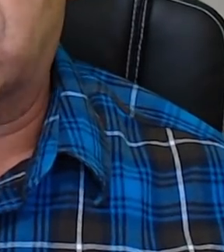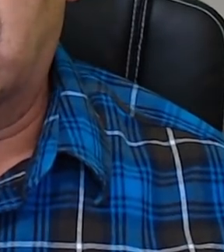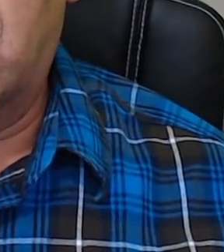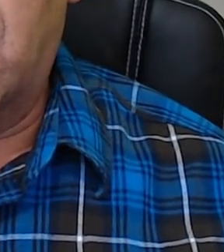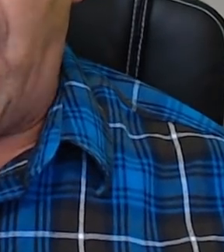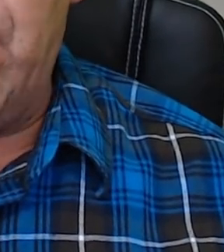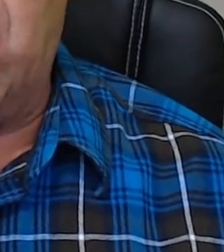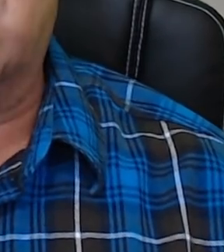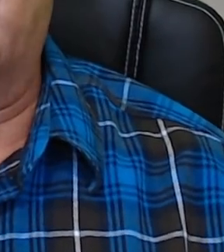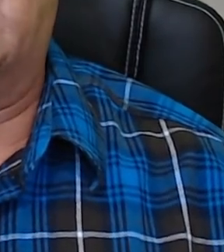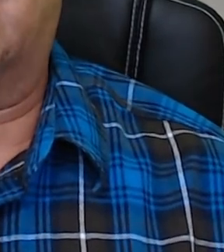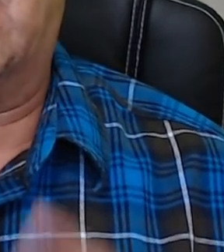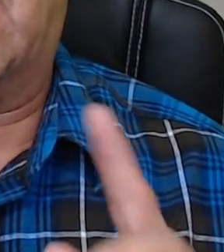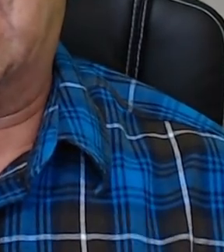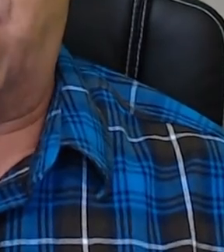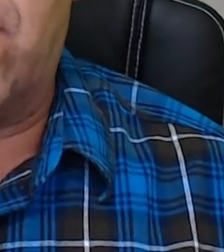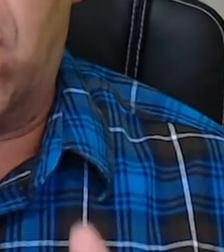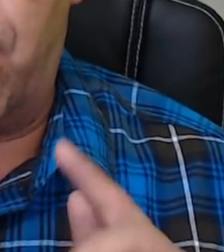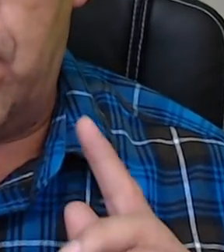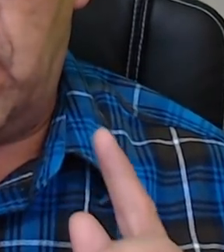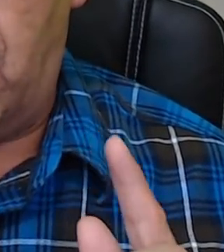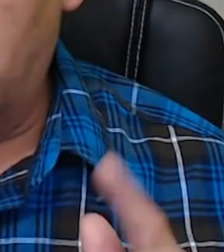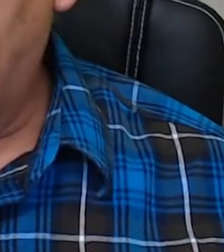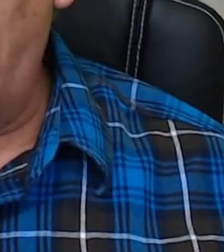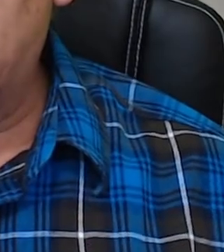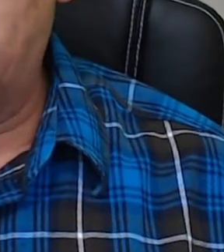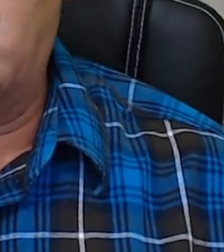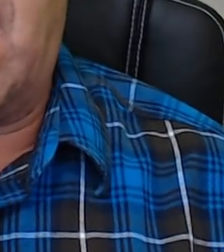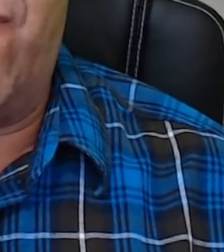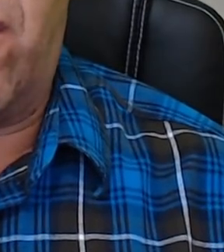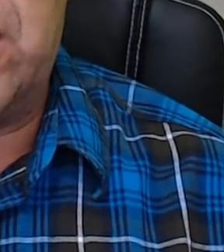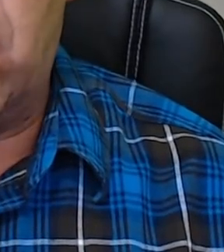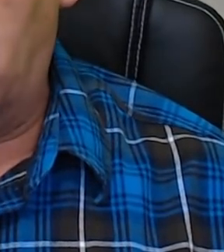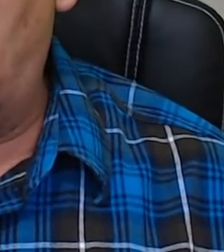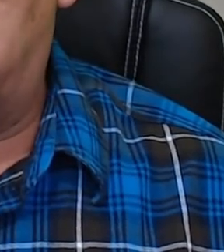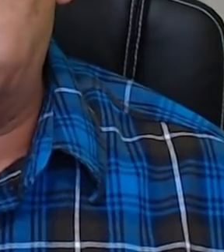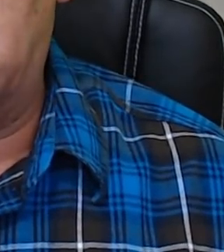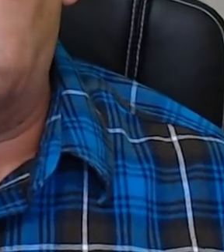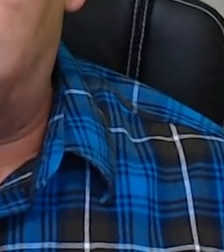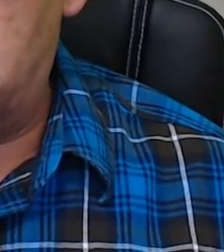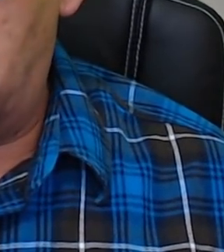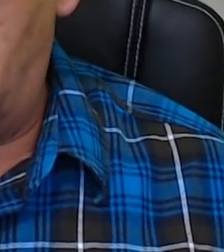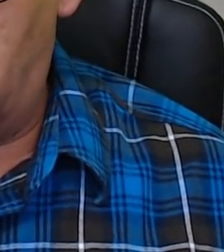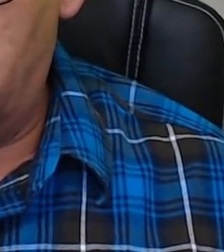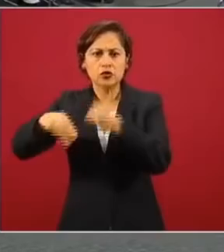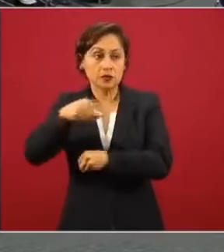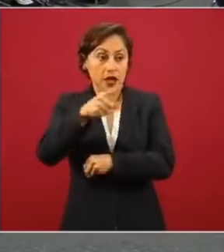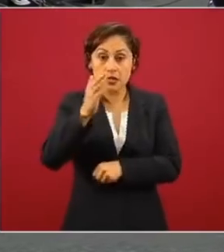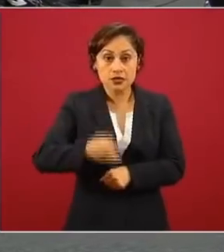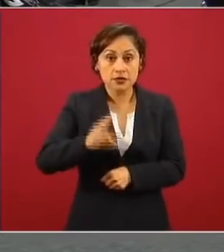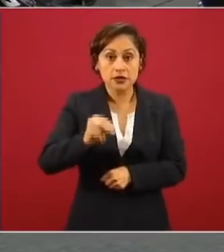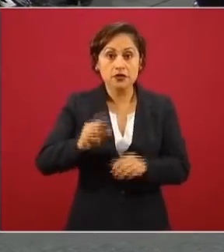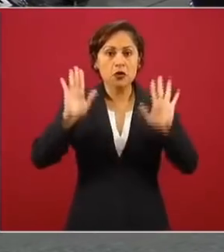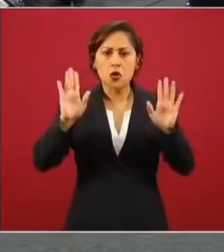corruptos. Amigos y amigas, falta que el pueblo lo permita. Vamos a ver la información que dio el presidente López Obrador. ¿Pero